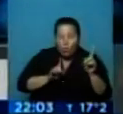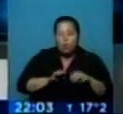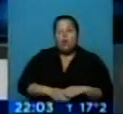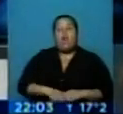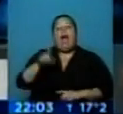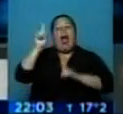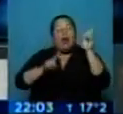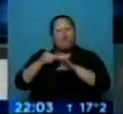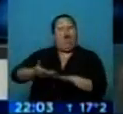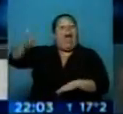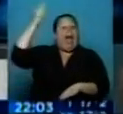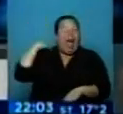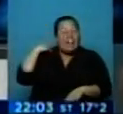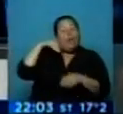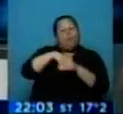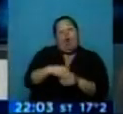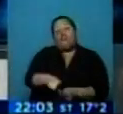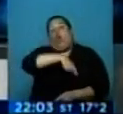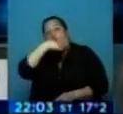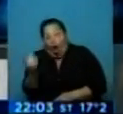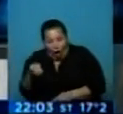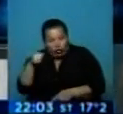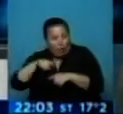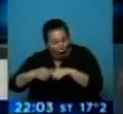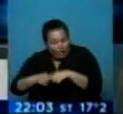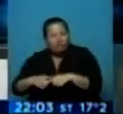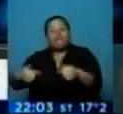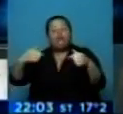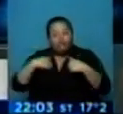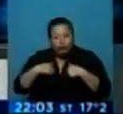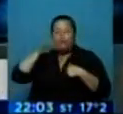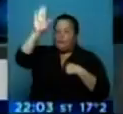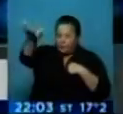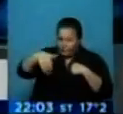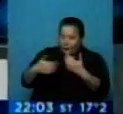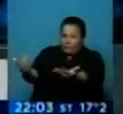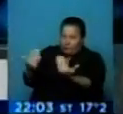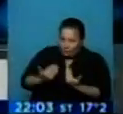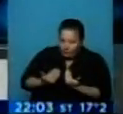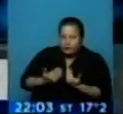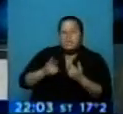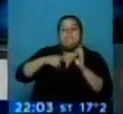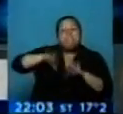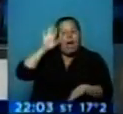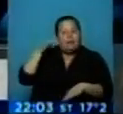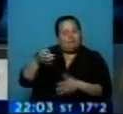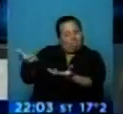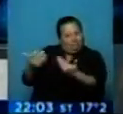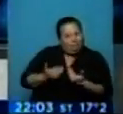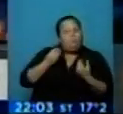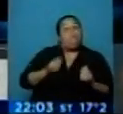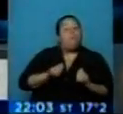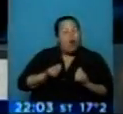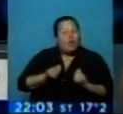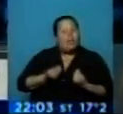Y a quienes antes eligieron otra propuesta, yo los convoco muy especialmente. ¿Por